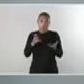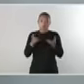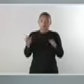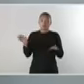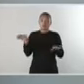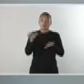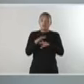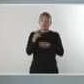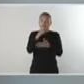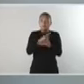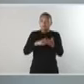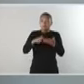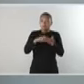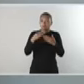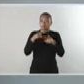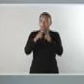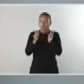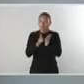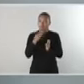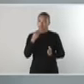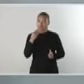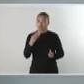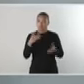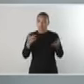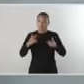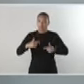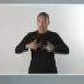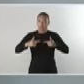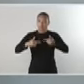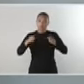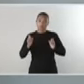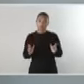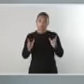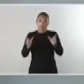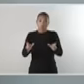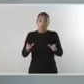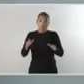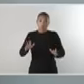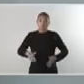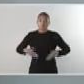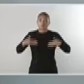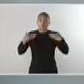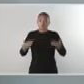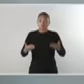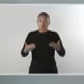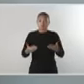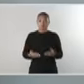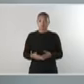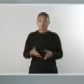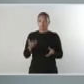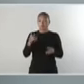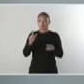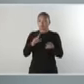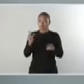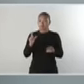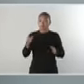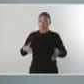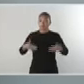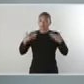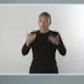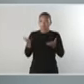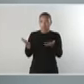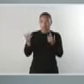virtuoso al generar seguridad generamos confianza al generar confianza atraemos inversión